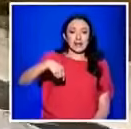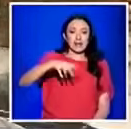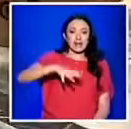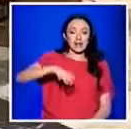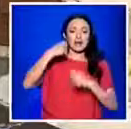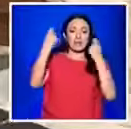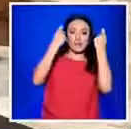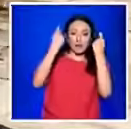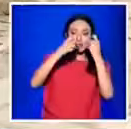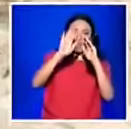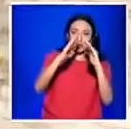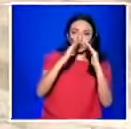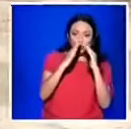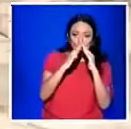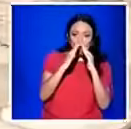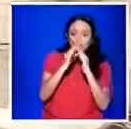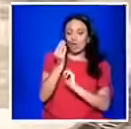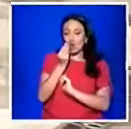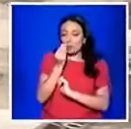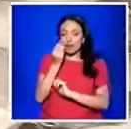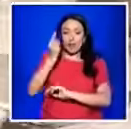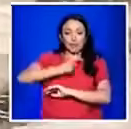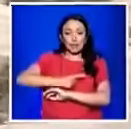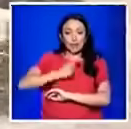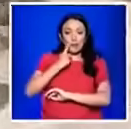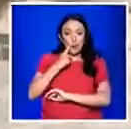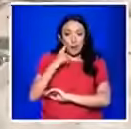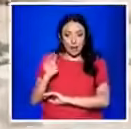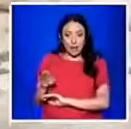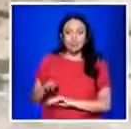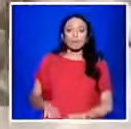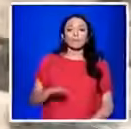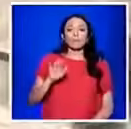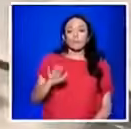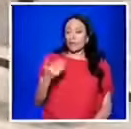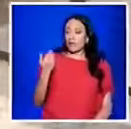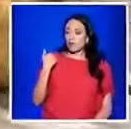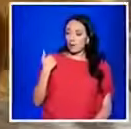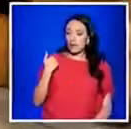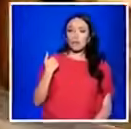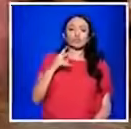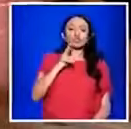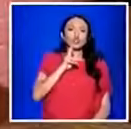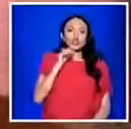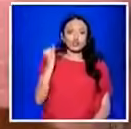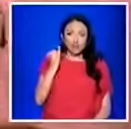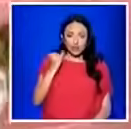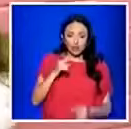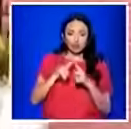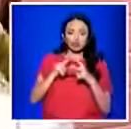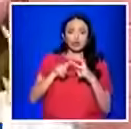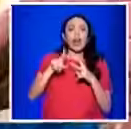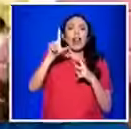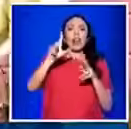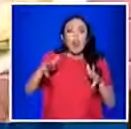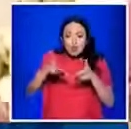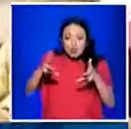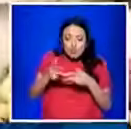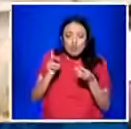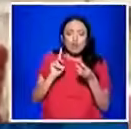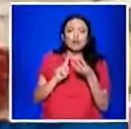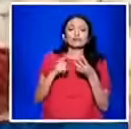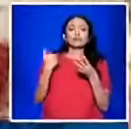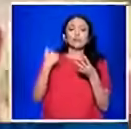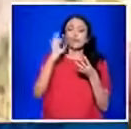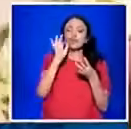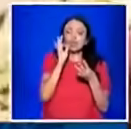sus casas, sus hogares. Acá tenemos de todo. Tenemos todo lo que son hortalizas, legumbres, tenemos frutas, tenemos